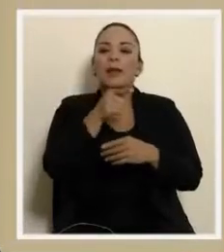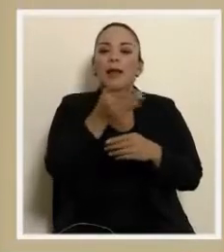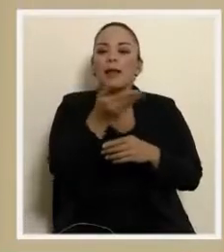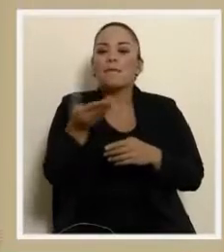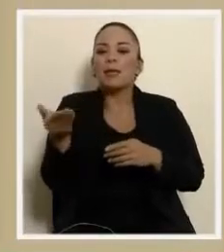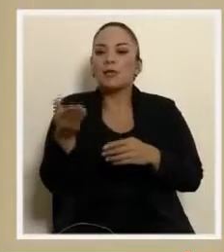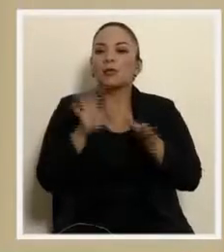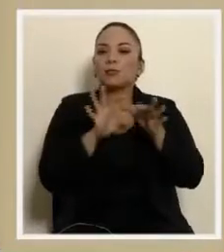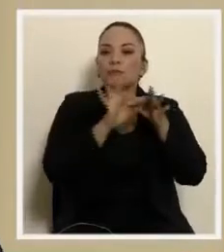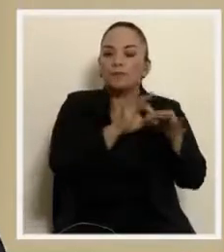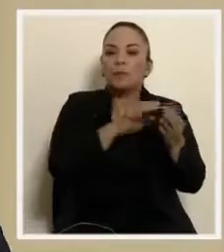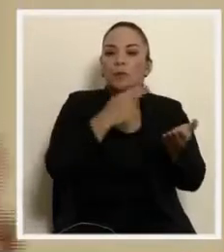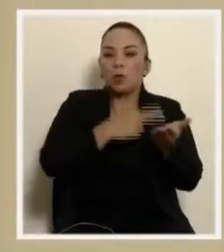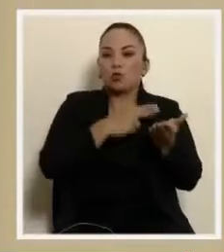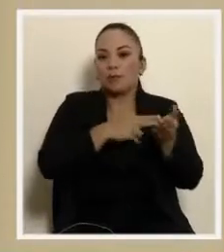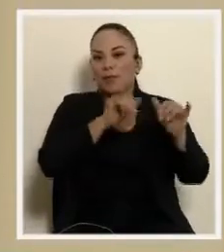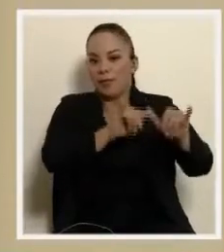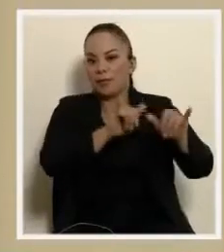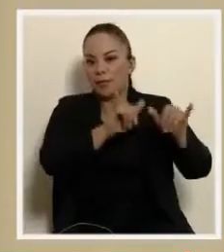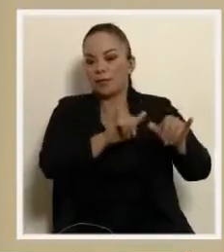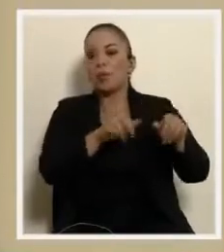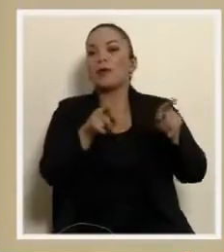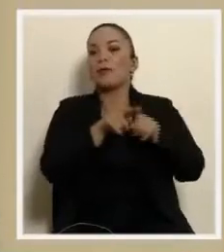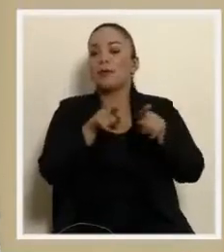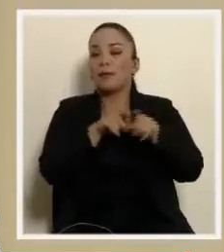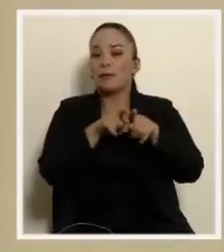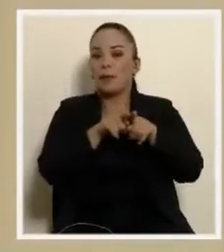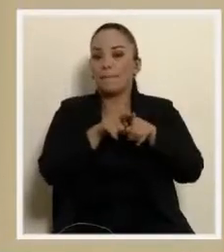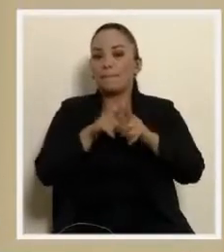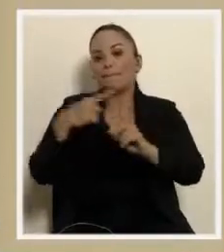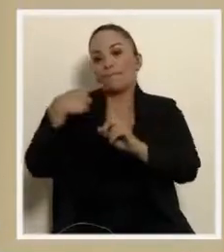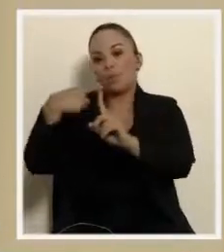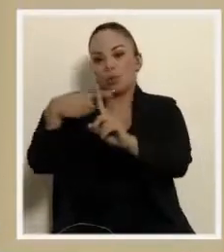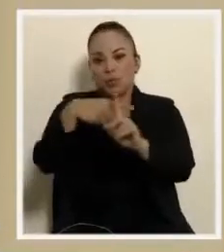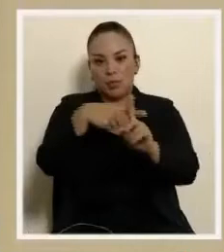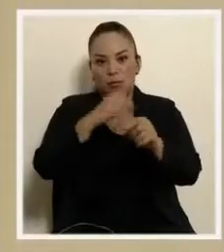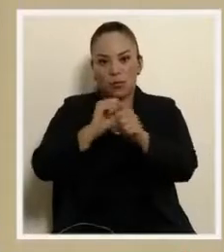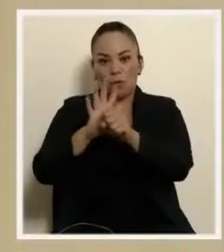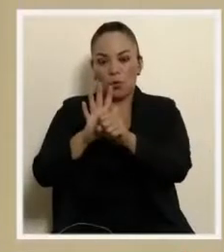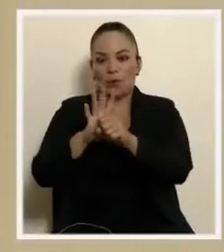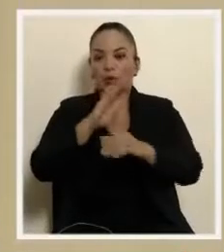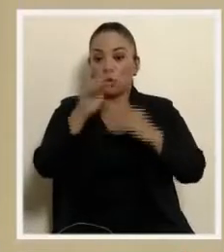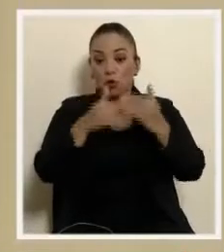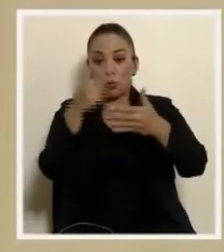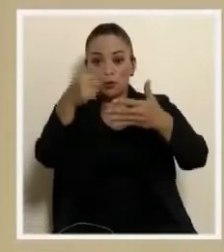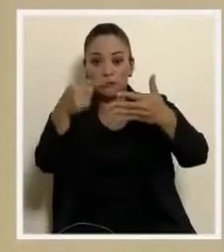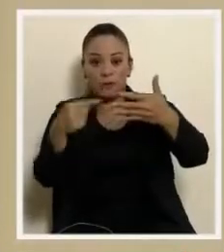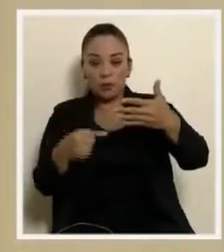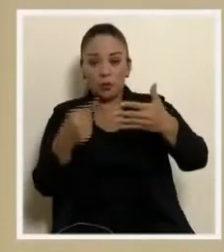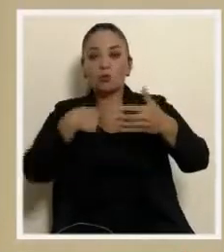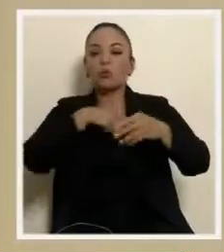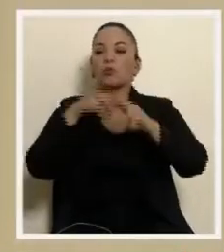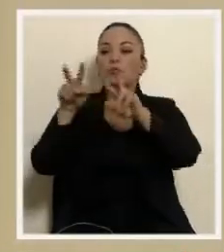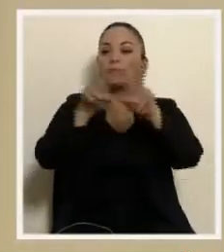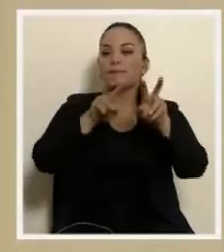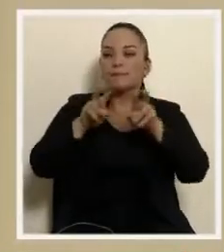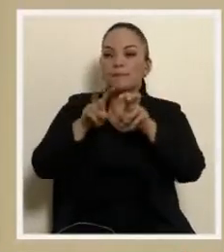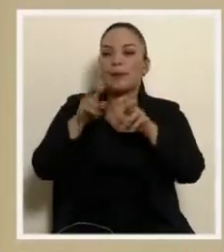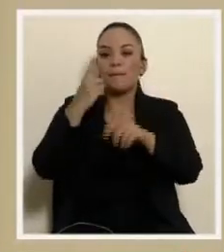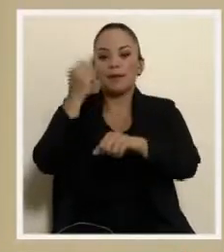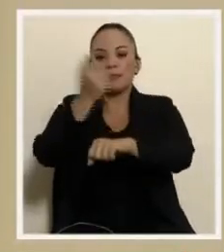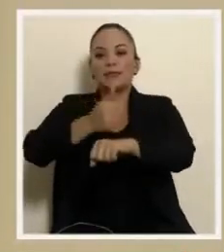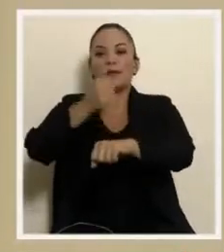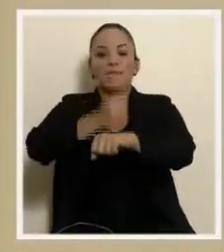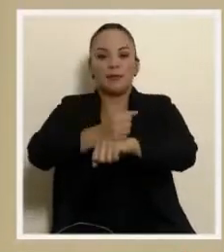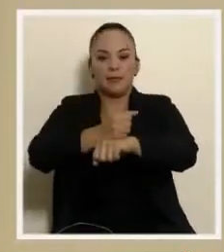la hospitalización y también con la positividad. Todos estos factores se analizan para poder establecer ese índice